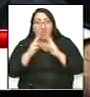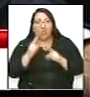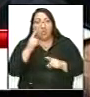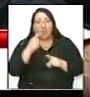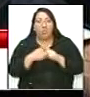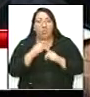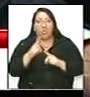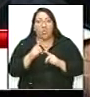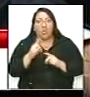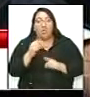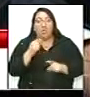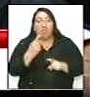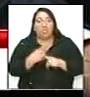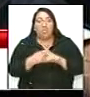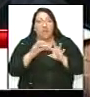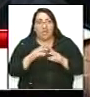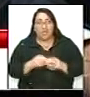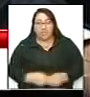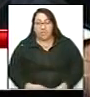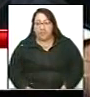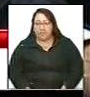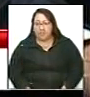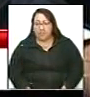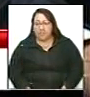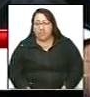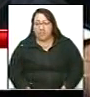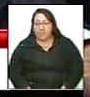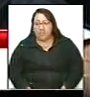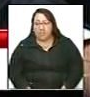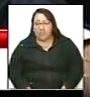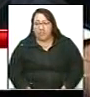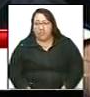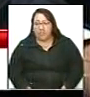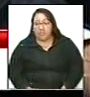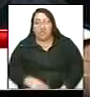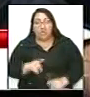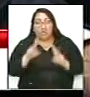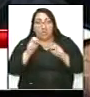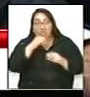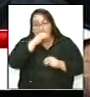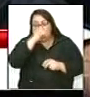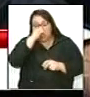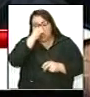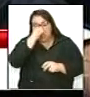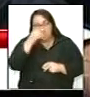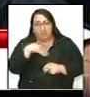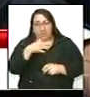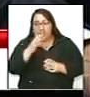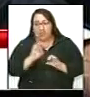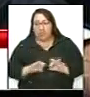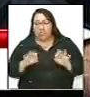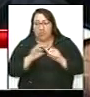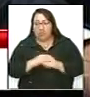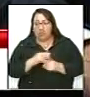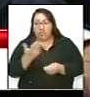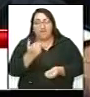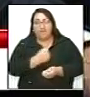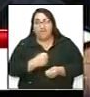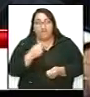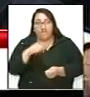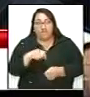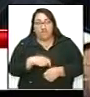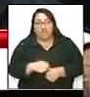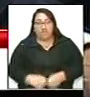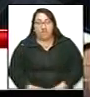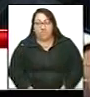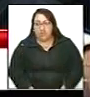en 2 o 3 minutos, mencionar algunos temas que nos parecen centrales. Lamento que no esté en este